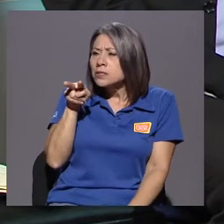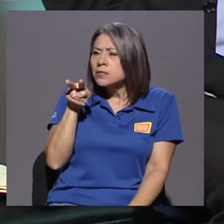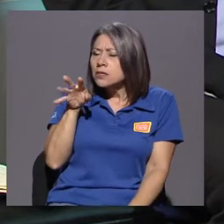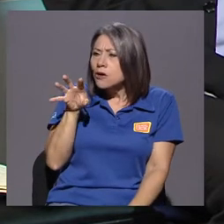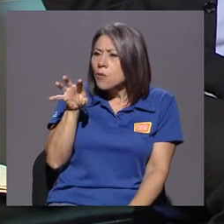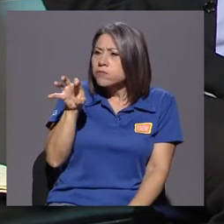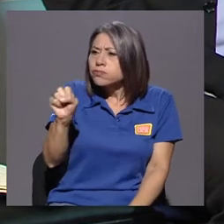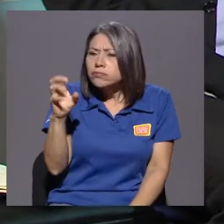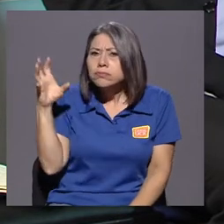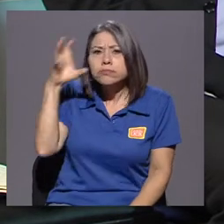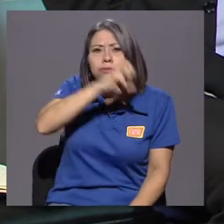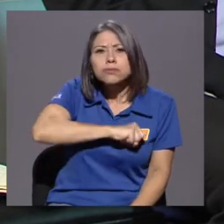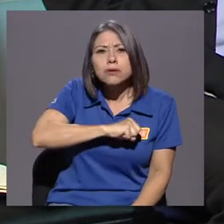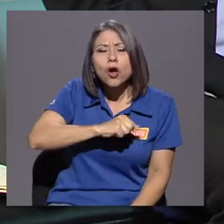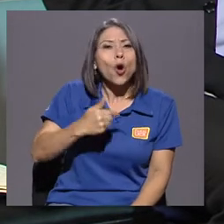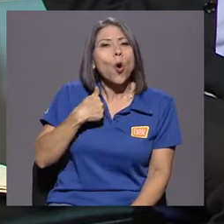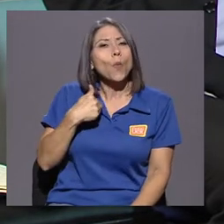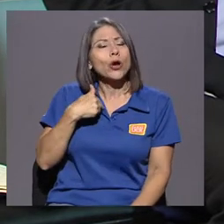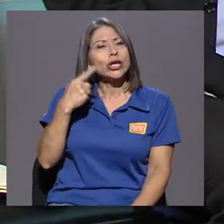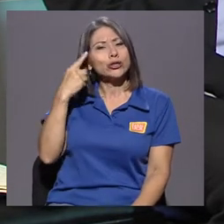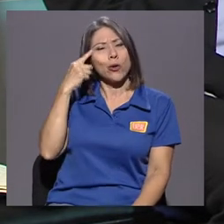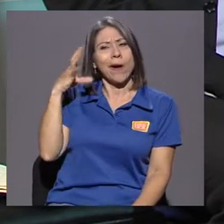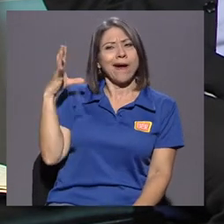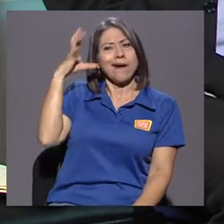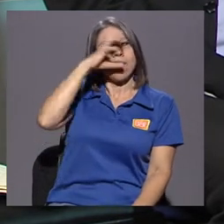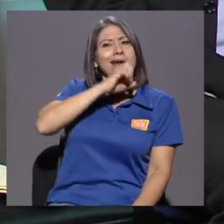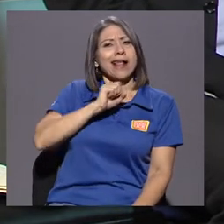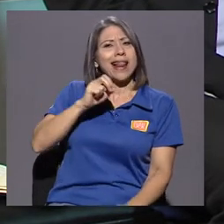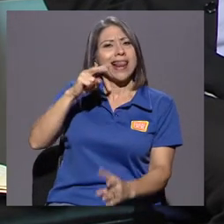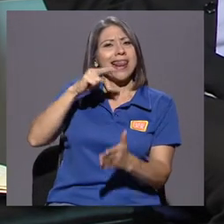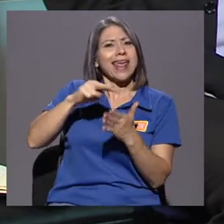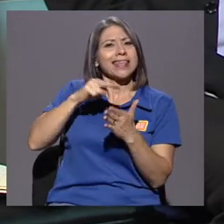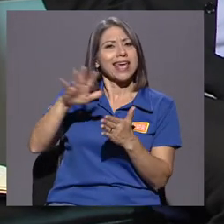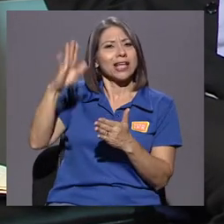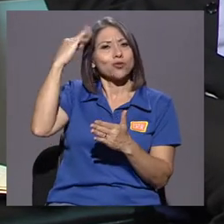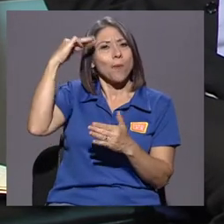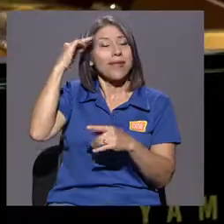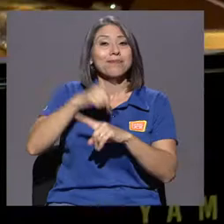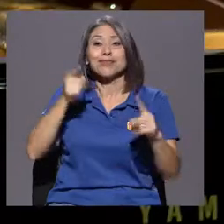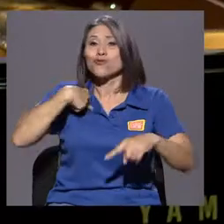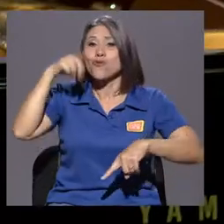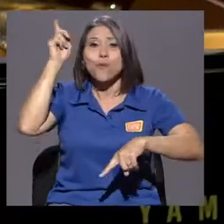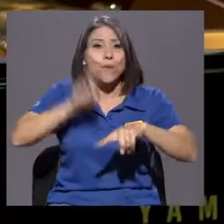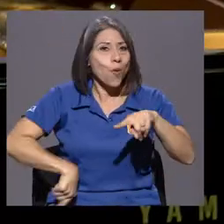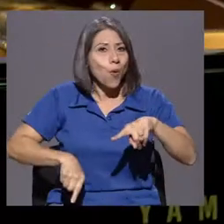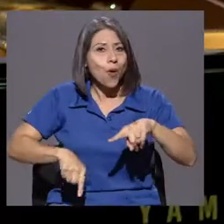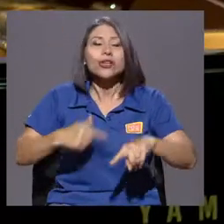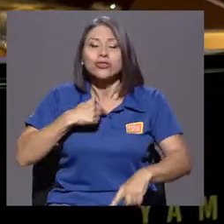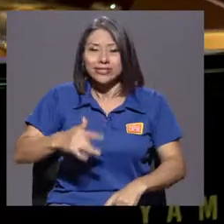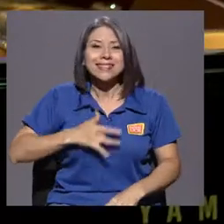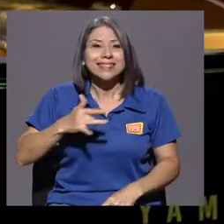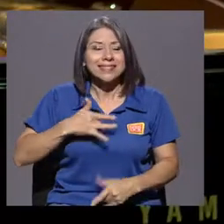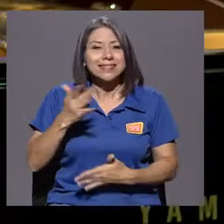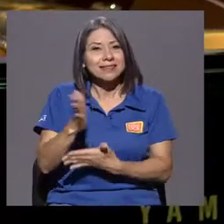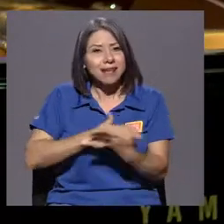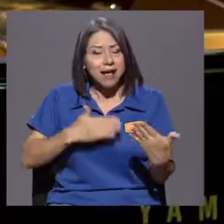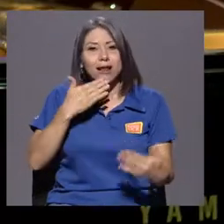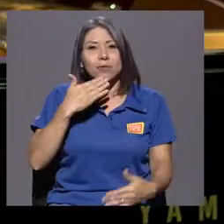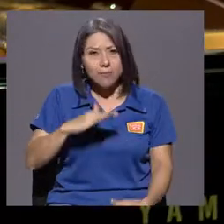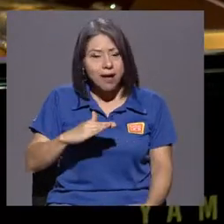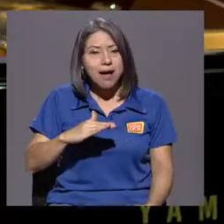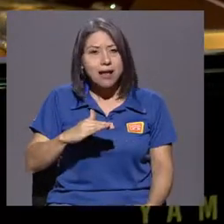casi como quería como que yo le leyera la mente cosa de la que no soy capaz aunque sentí que algo andaba muy mal